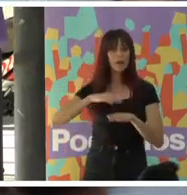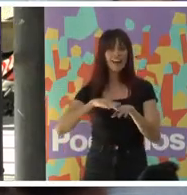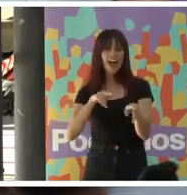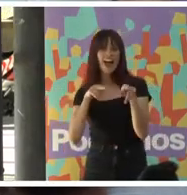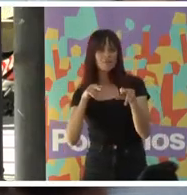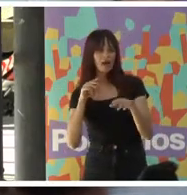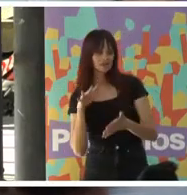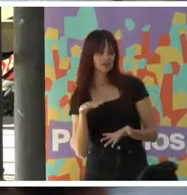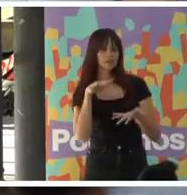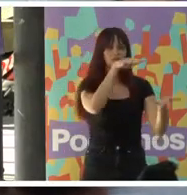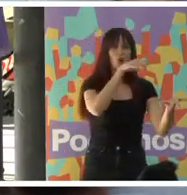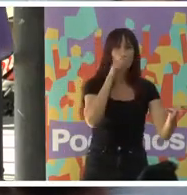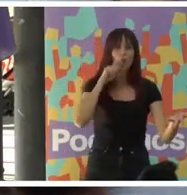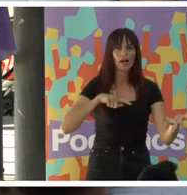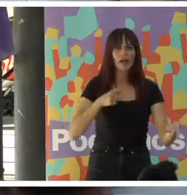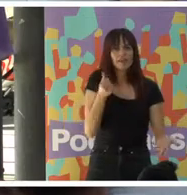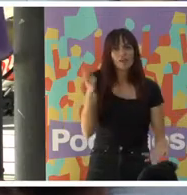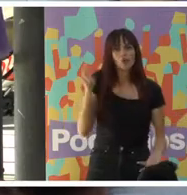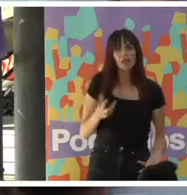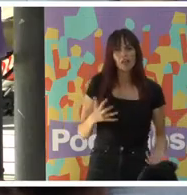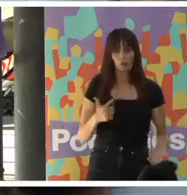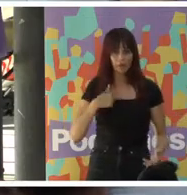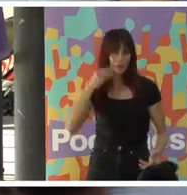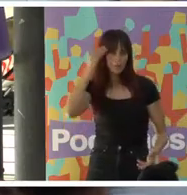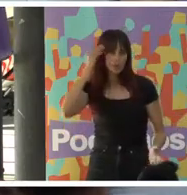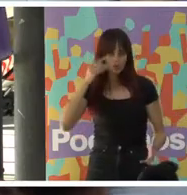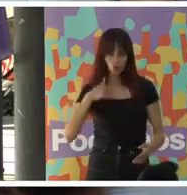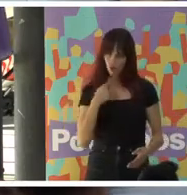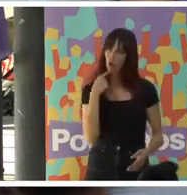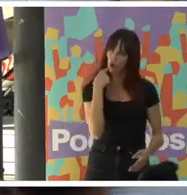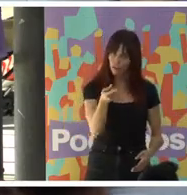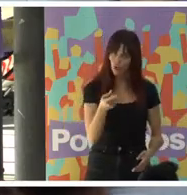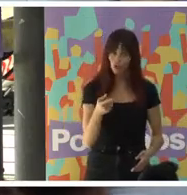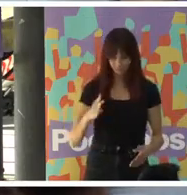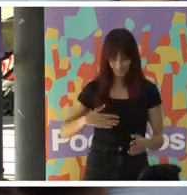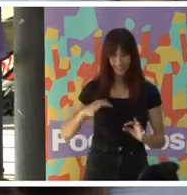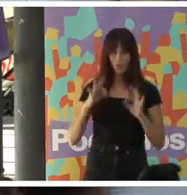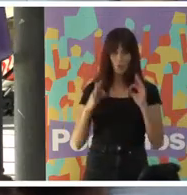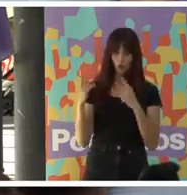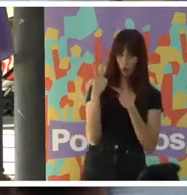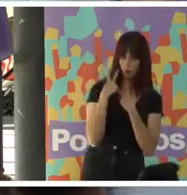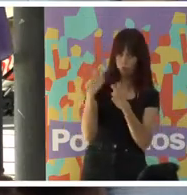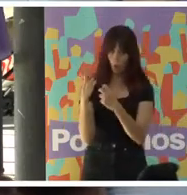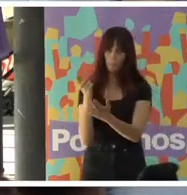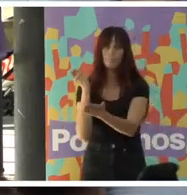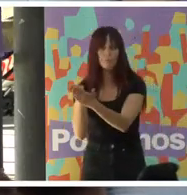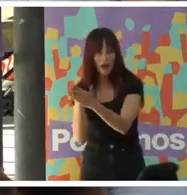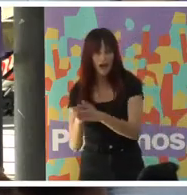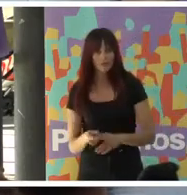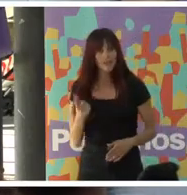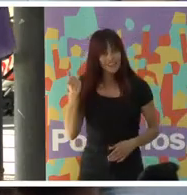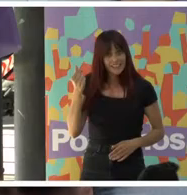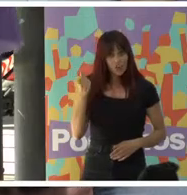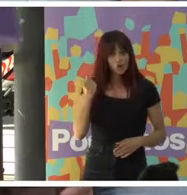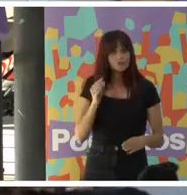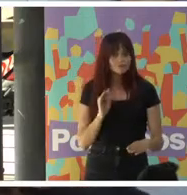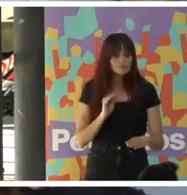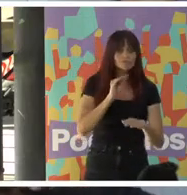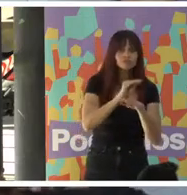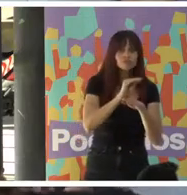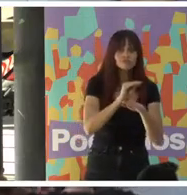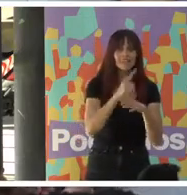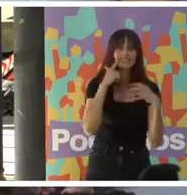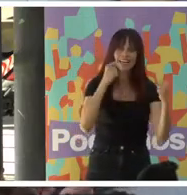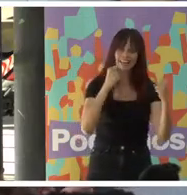Ucrania. ¿De dónde va a salir ese dinero? Pregunto. Ya lo digo yo, de nuestros impuestos. De ese dinero que tenía que ir destinado a reforzar